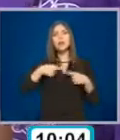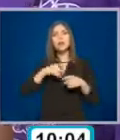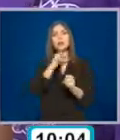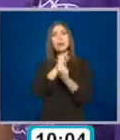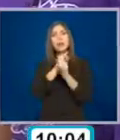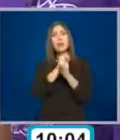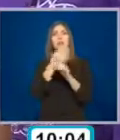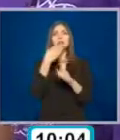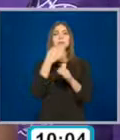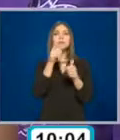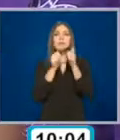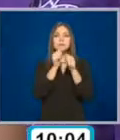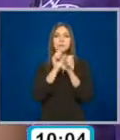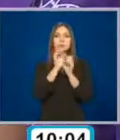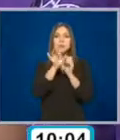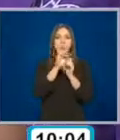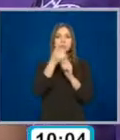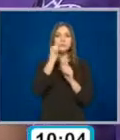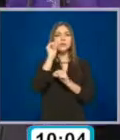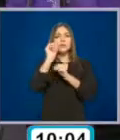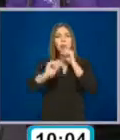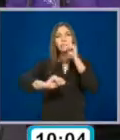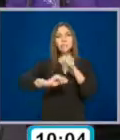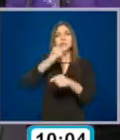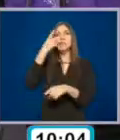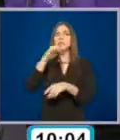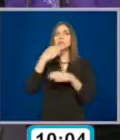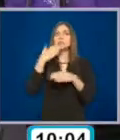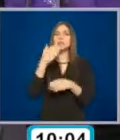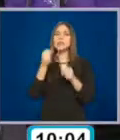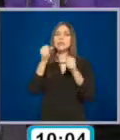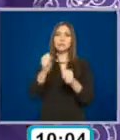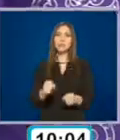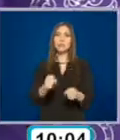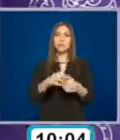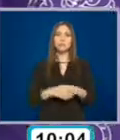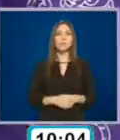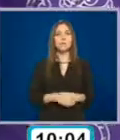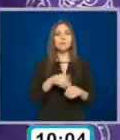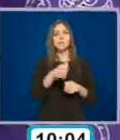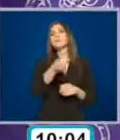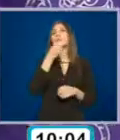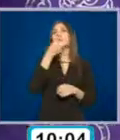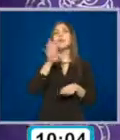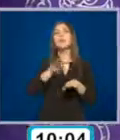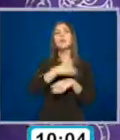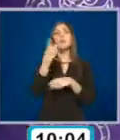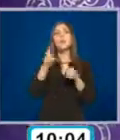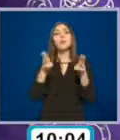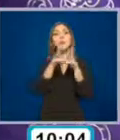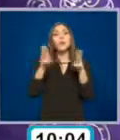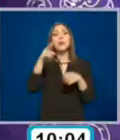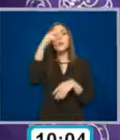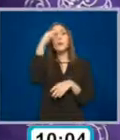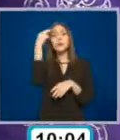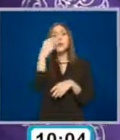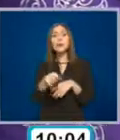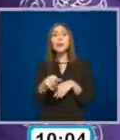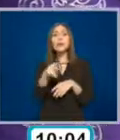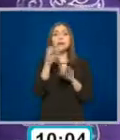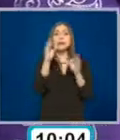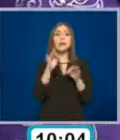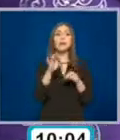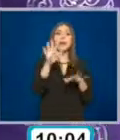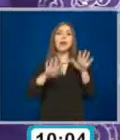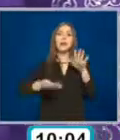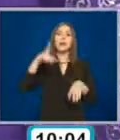adelante y digo poco a poco, pero pasos firmes. Eso está padre, porque dentro del regional mexicano, como tú lo mencionas, es difícil para una mujer destacar y qué